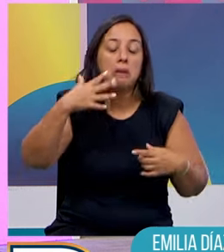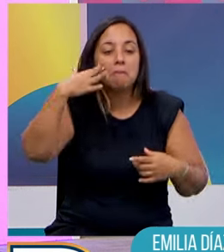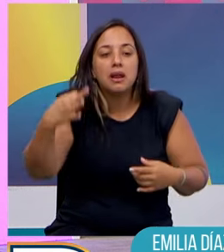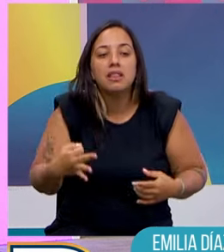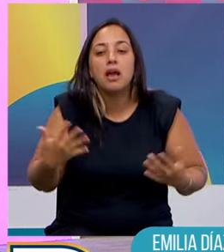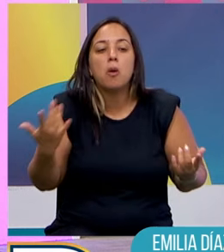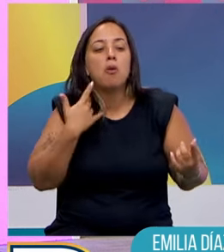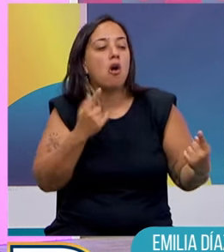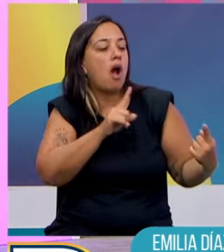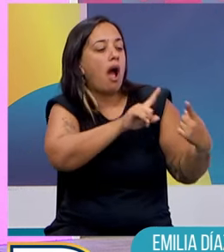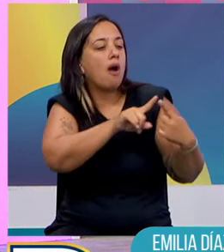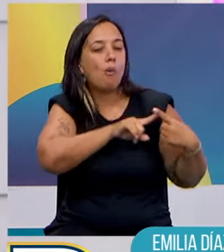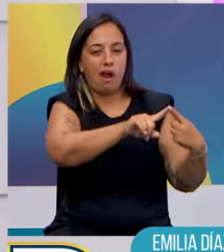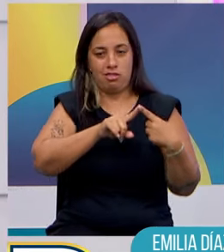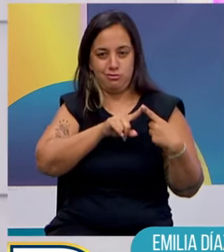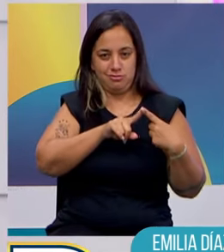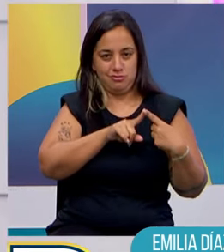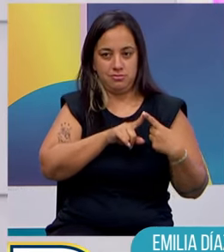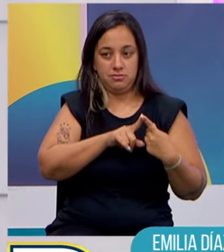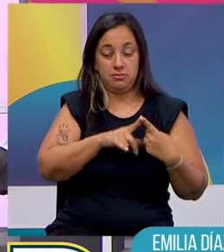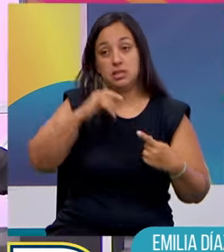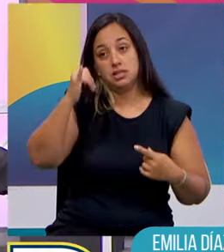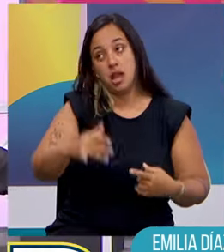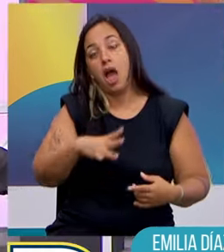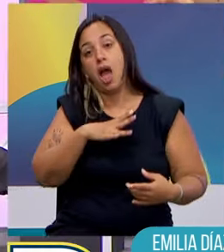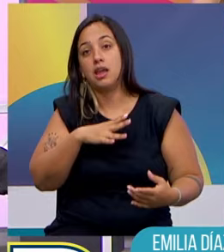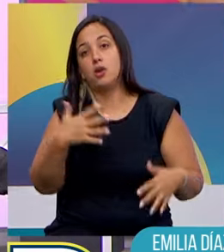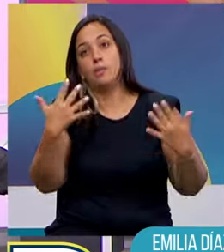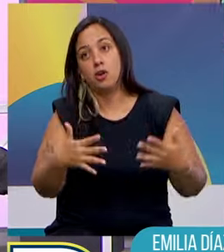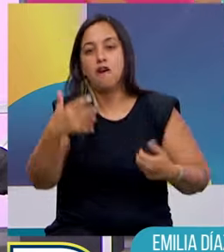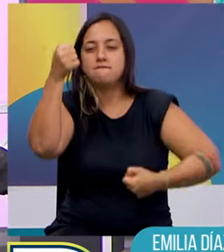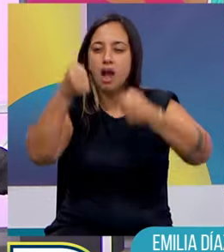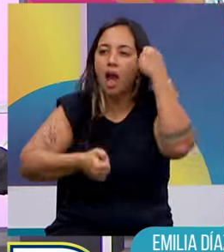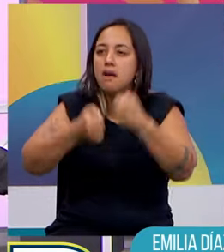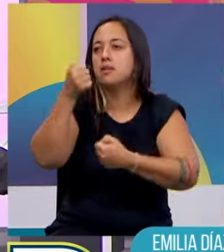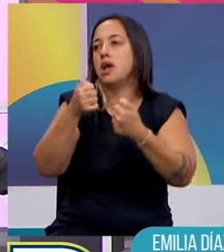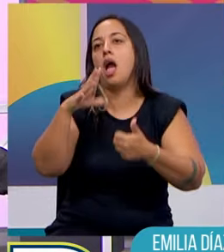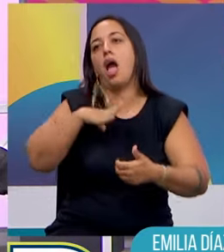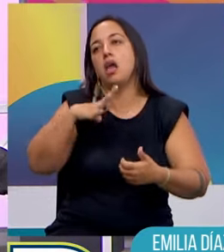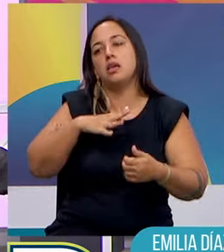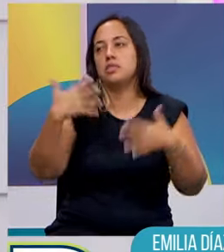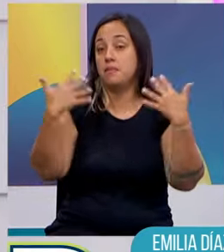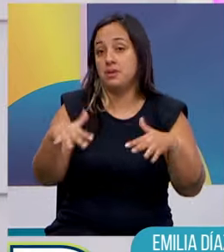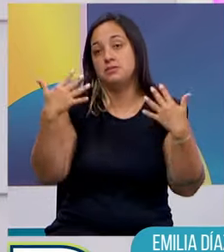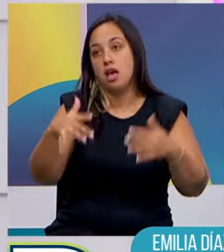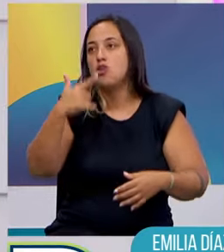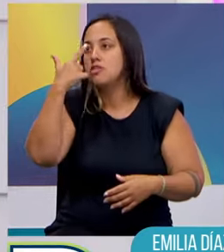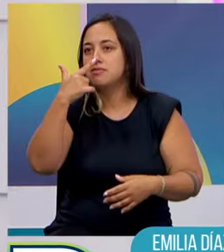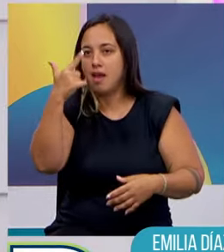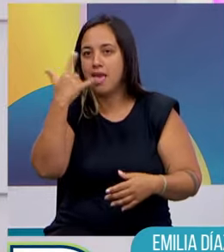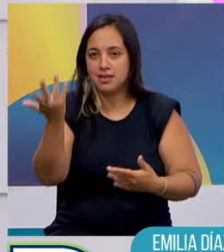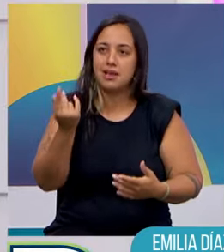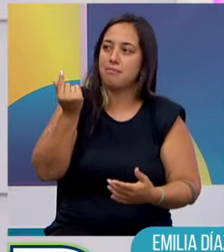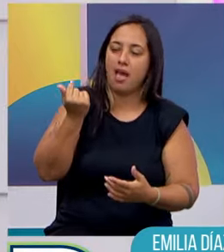encontrar un acuerdo. Sí, igual tenés enfrente gigantes, ¿no? Y la industria, bla, sí. bla. Bueno, la industria, y con todo lo que